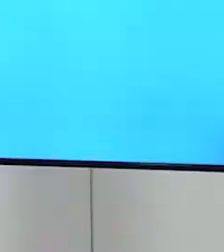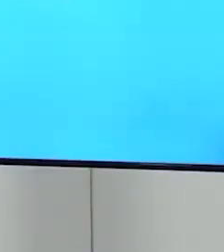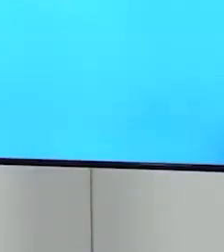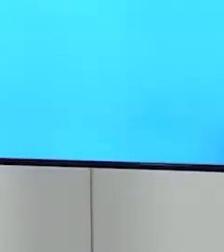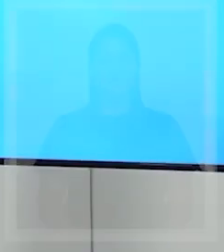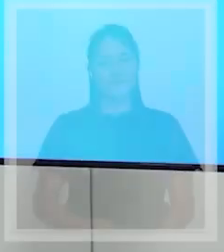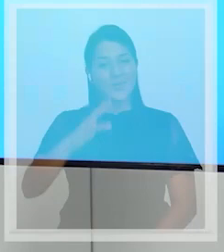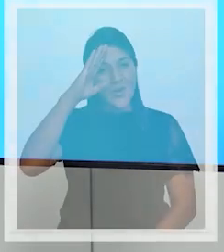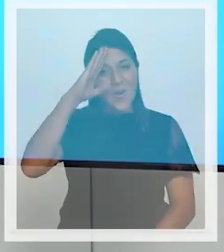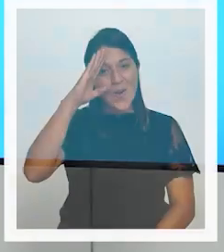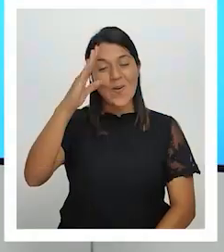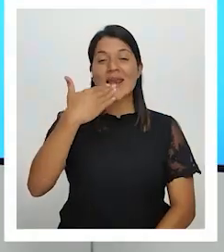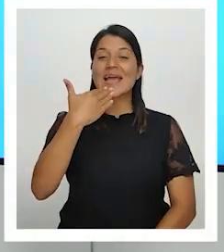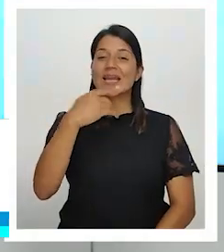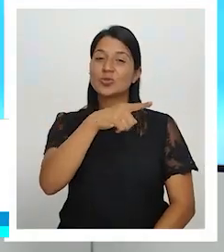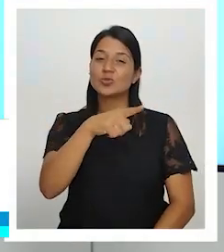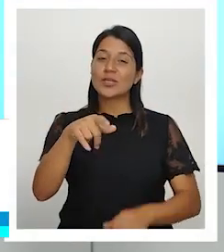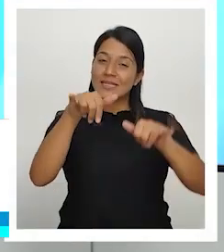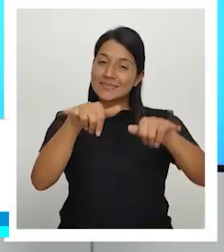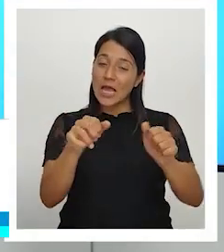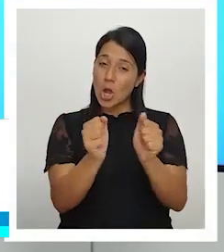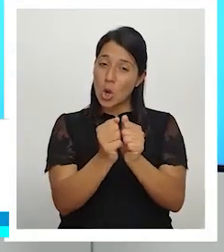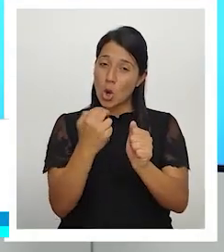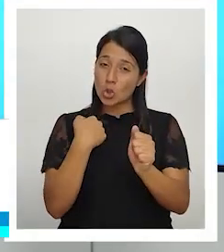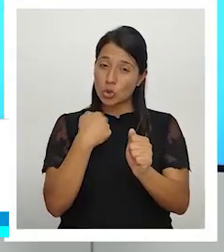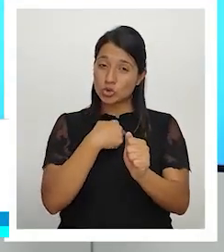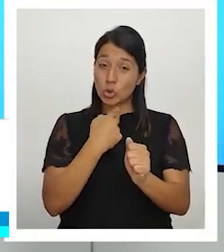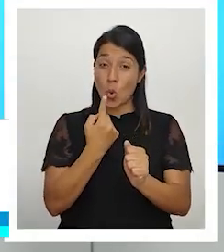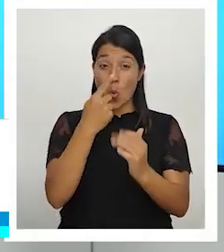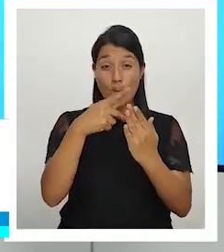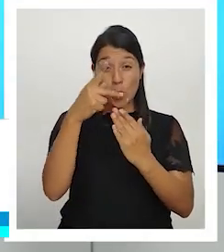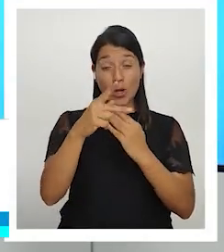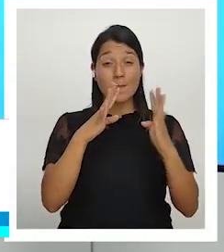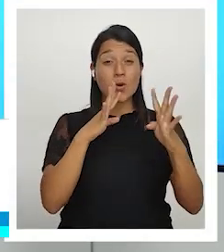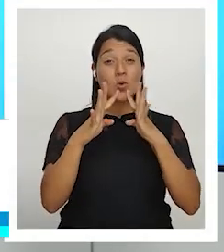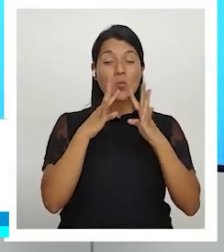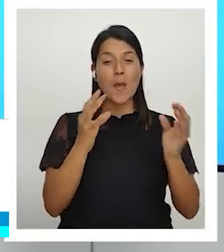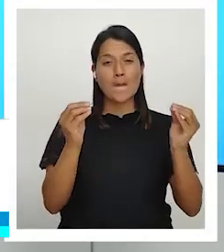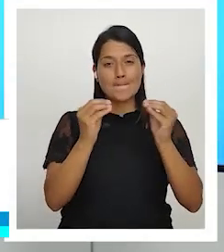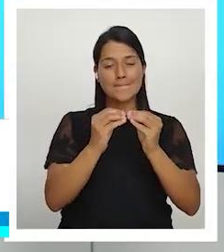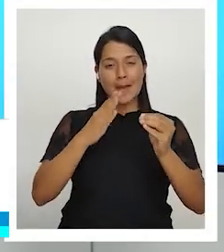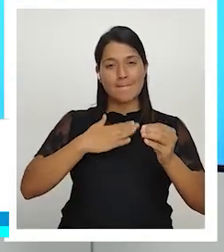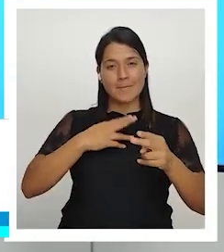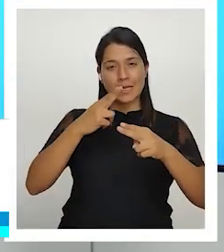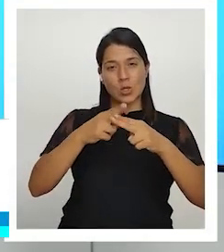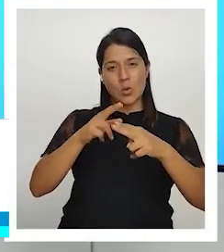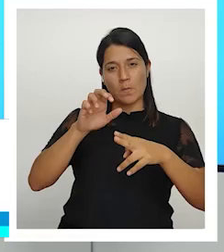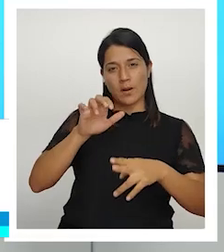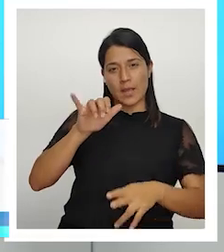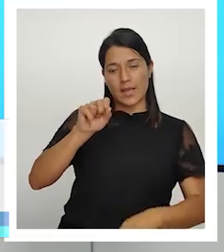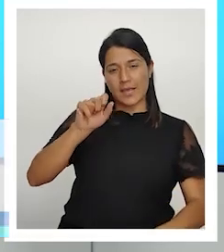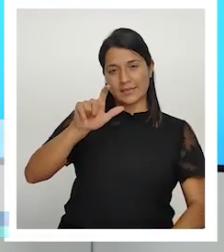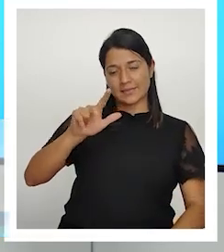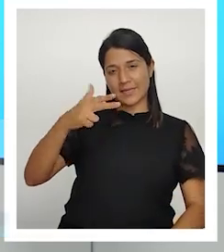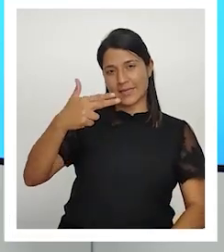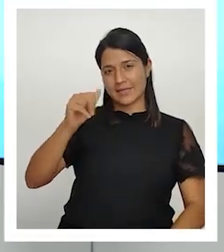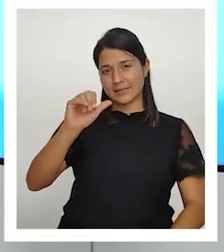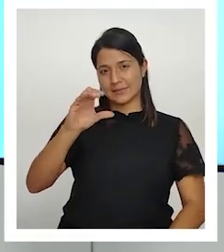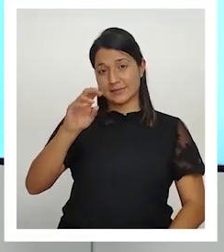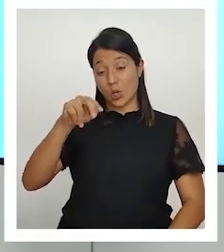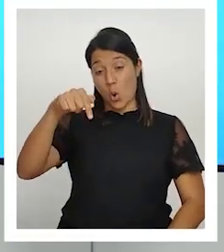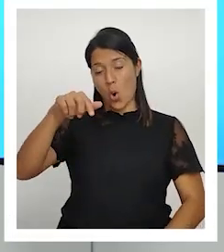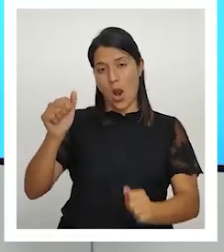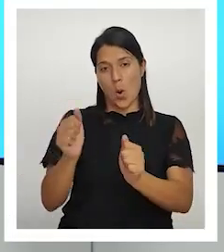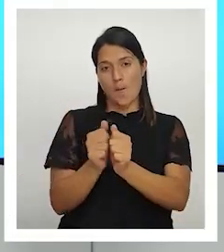Hola, ¿qué tal? Gracias por estar con nosotros en un Conversamos Más. Ese Chacón les saluda. Hoy nos acompaña don Carlos Arias, quien es el